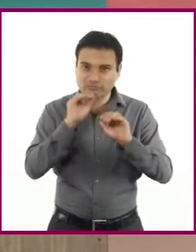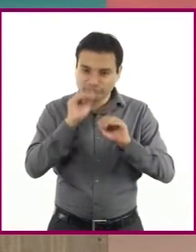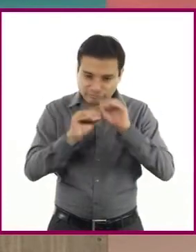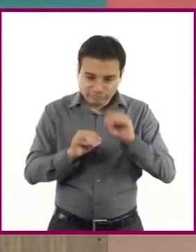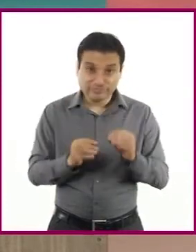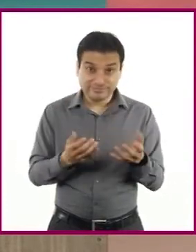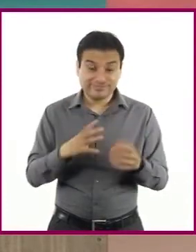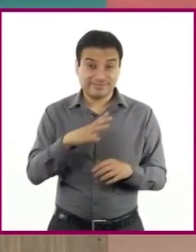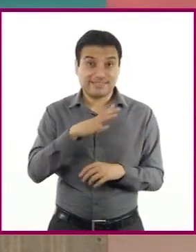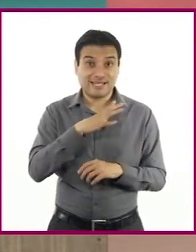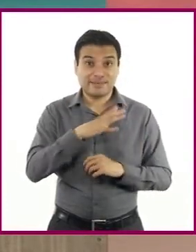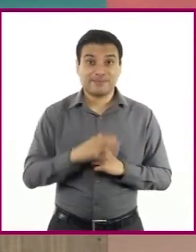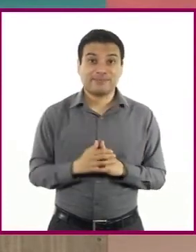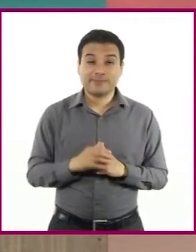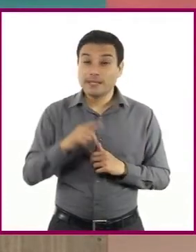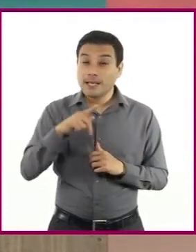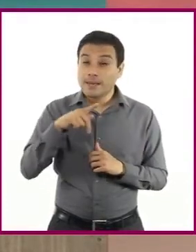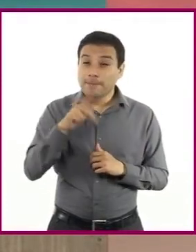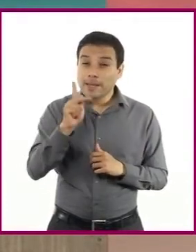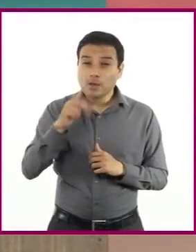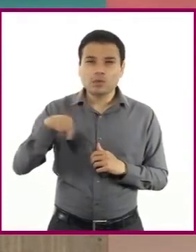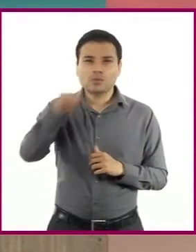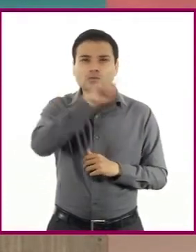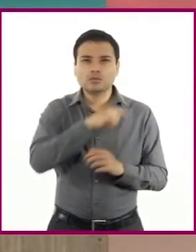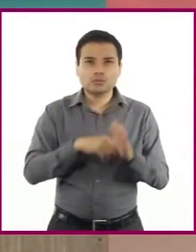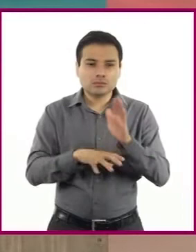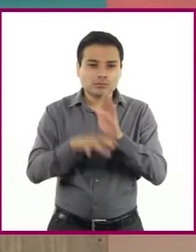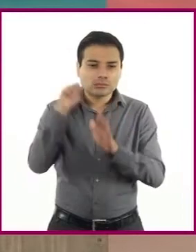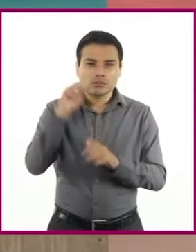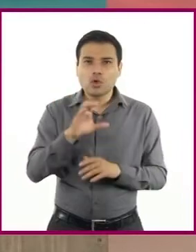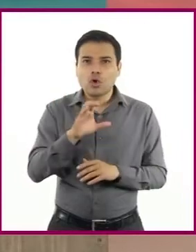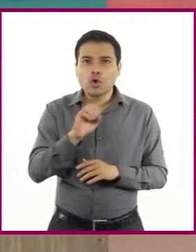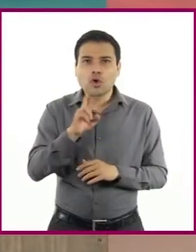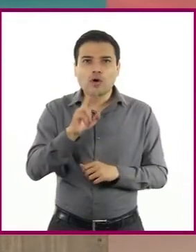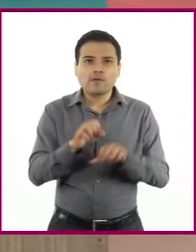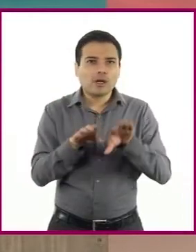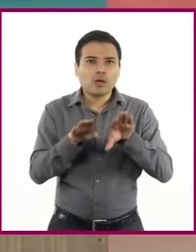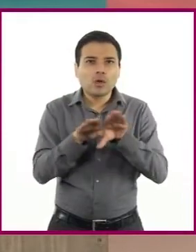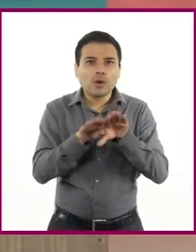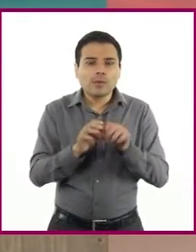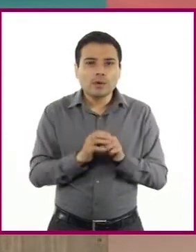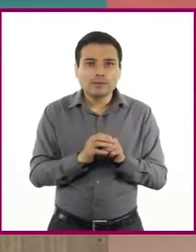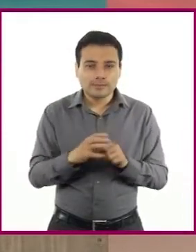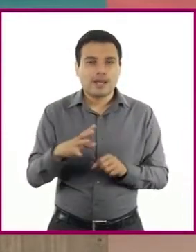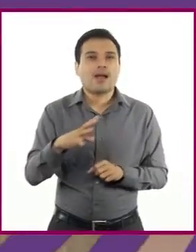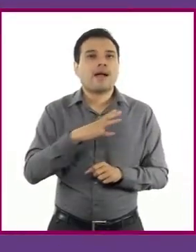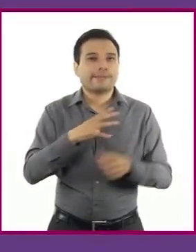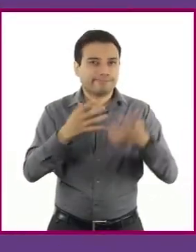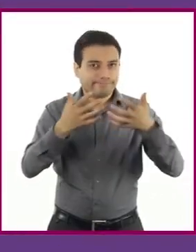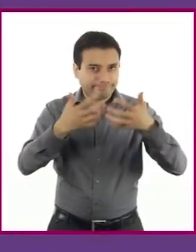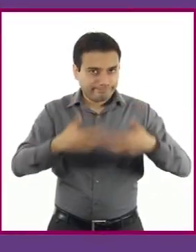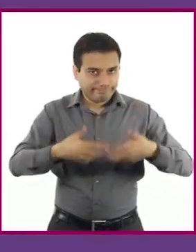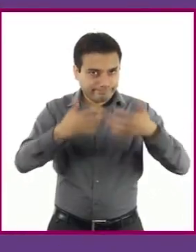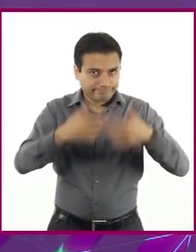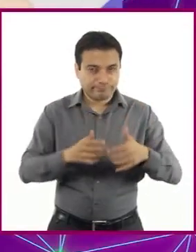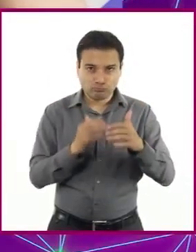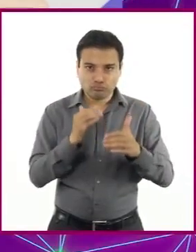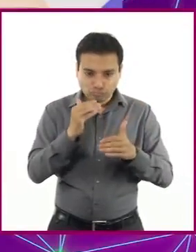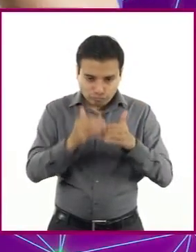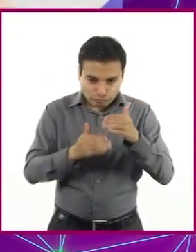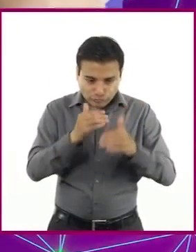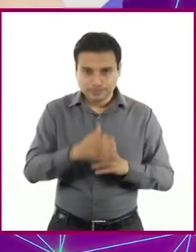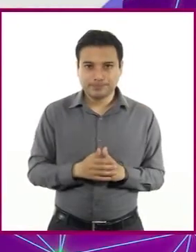cotidiana. Sin embargo, para obtenerlo es necesario recurrir a un proceso industrial.